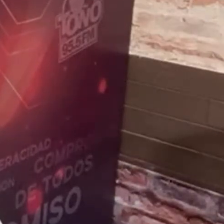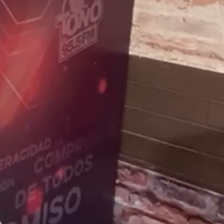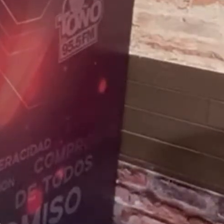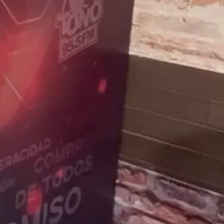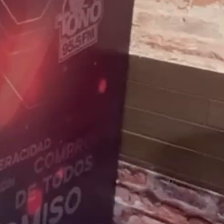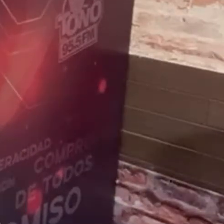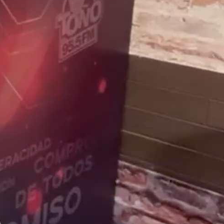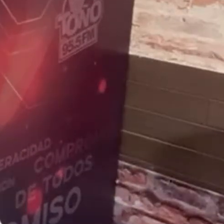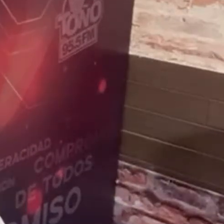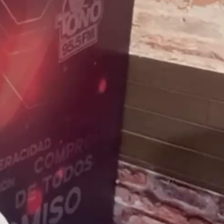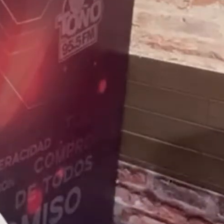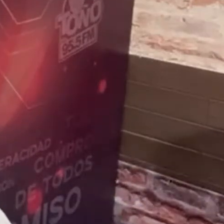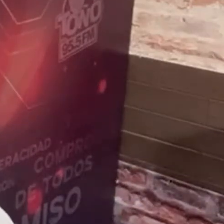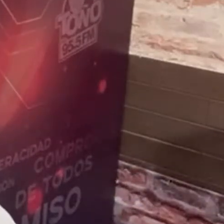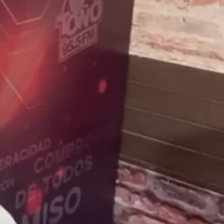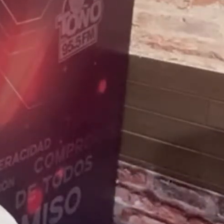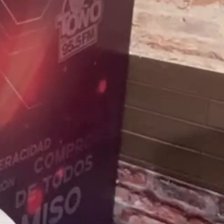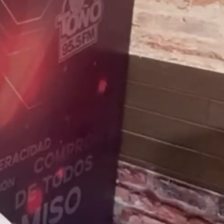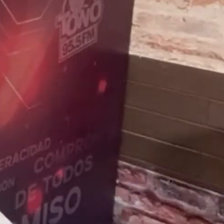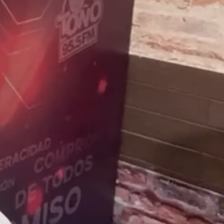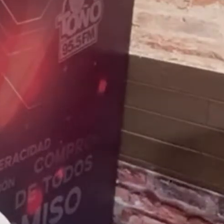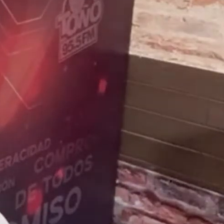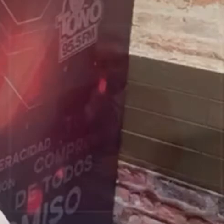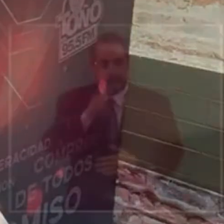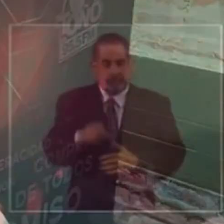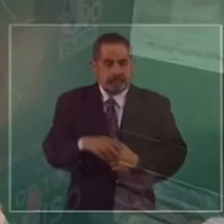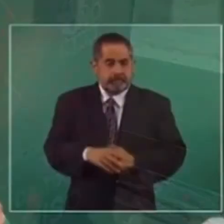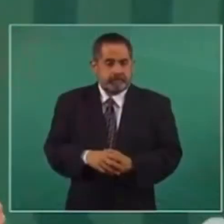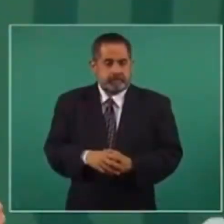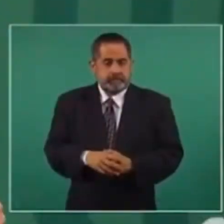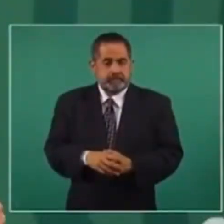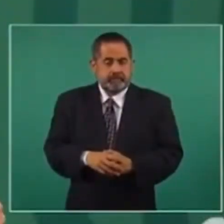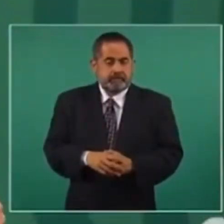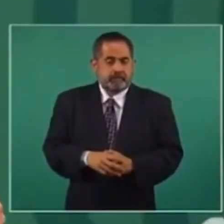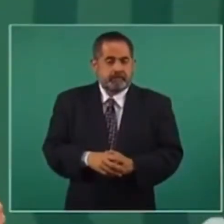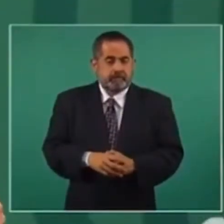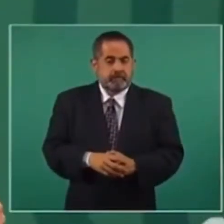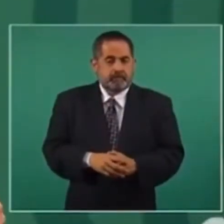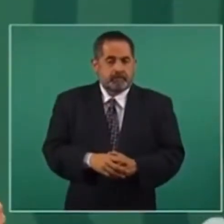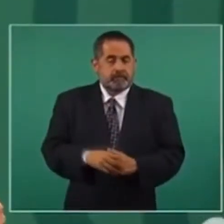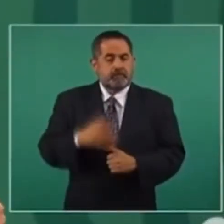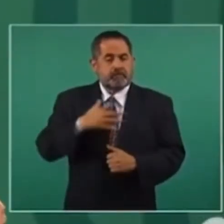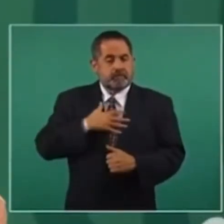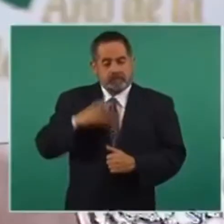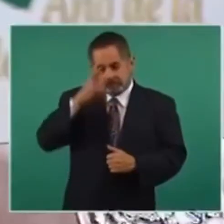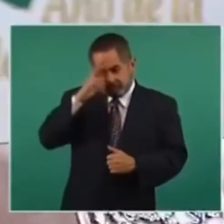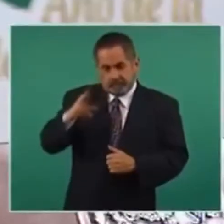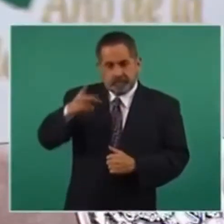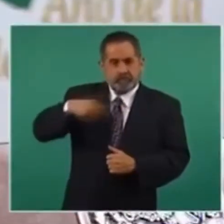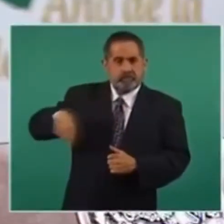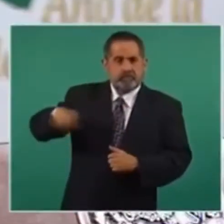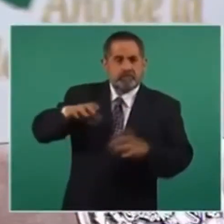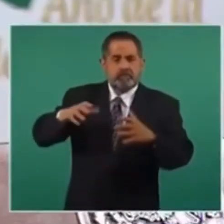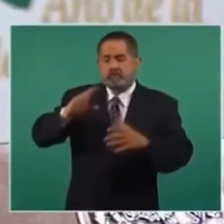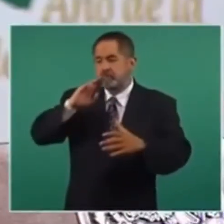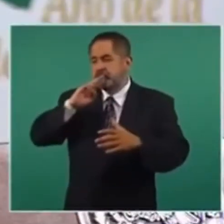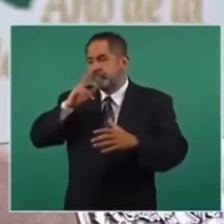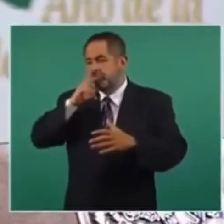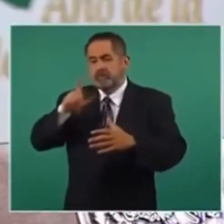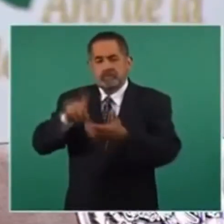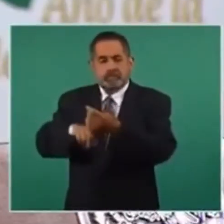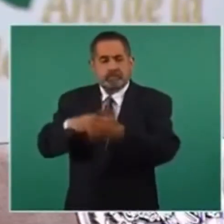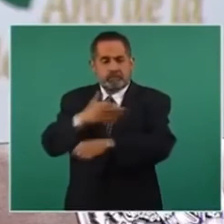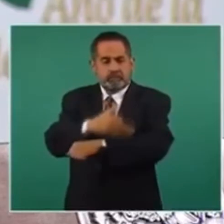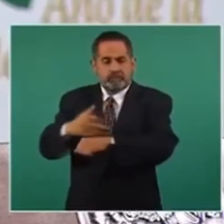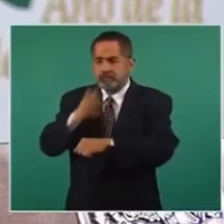morir una niña o un niño con cáncer. Mi respeto a las madres, a los